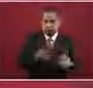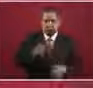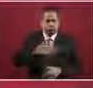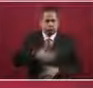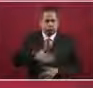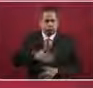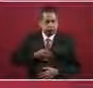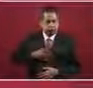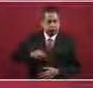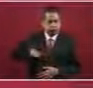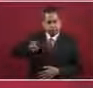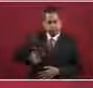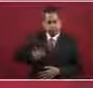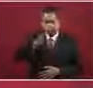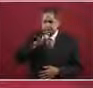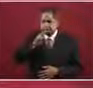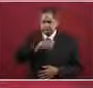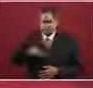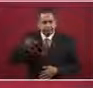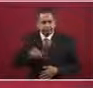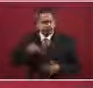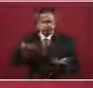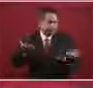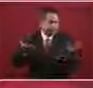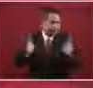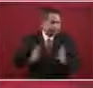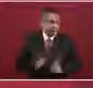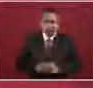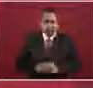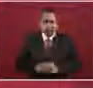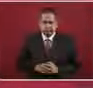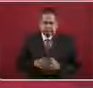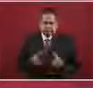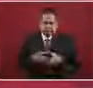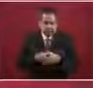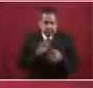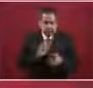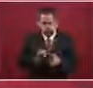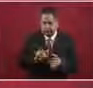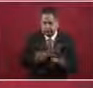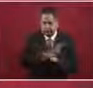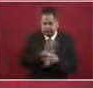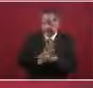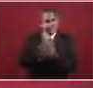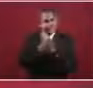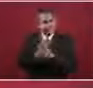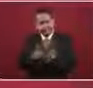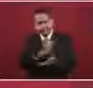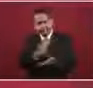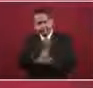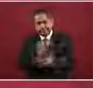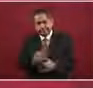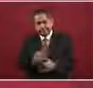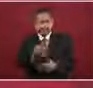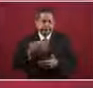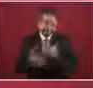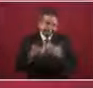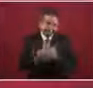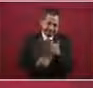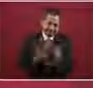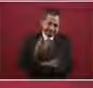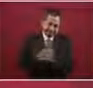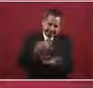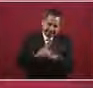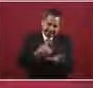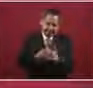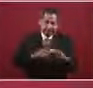justicia tiene que ser pronta y expedita. Esa es parte de la reforma que hace falta